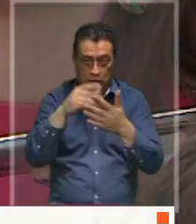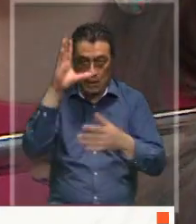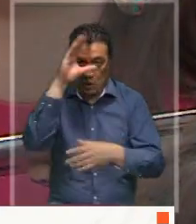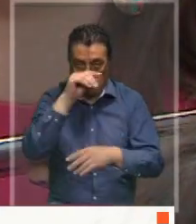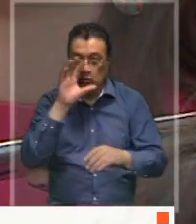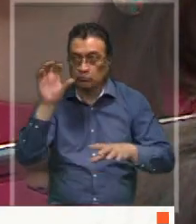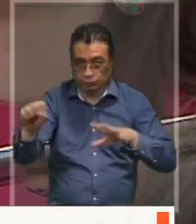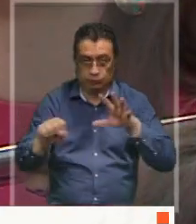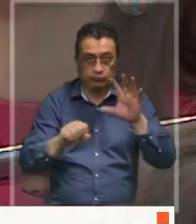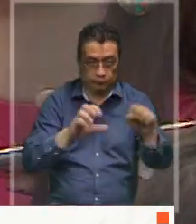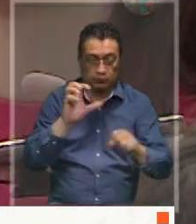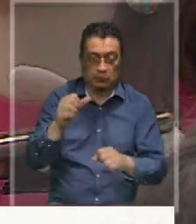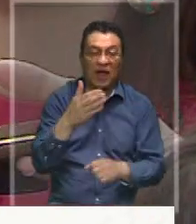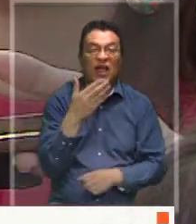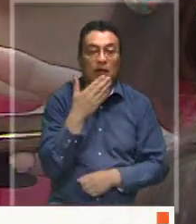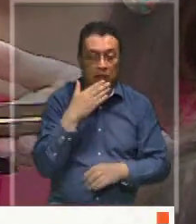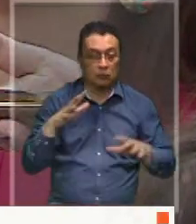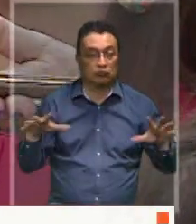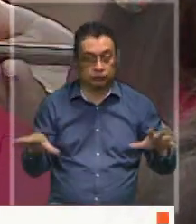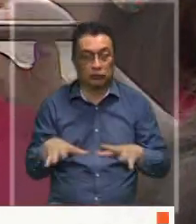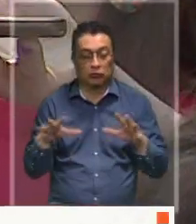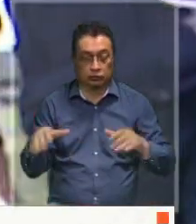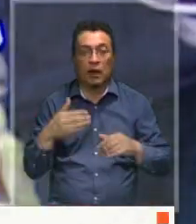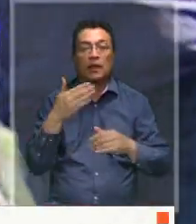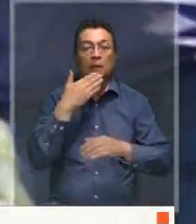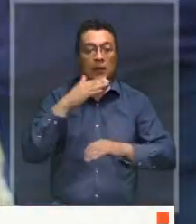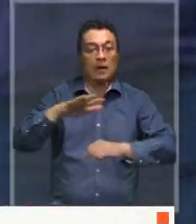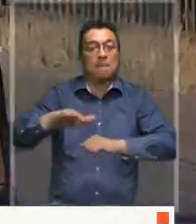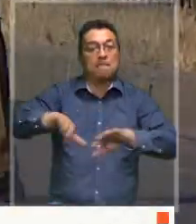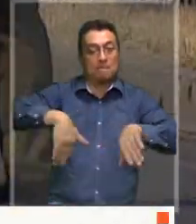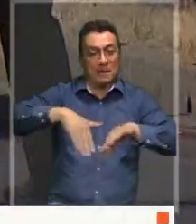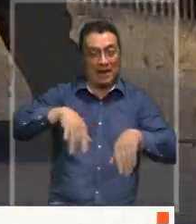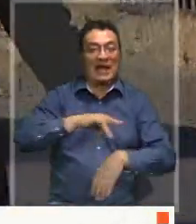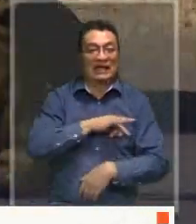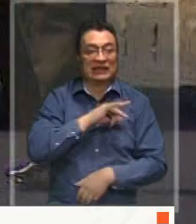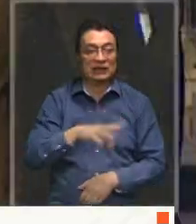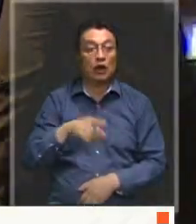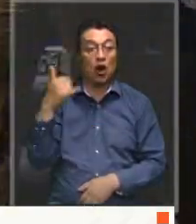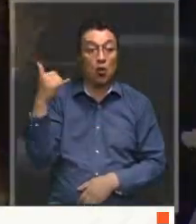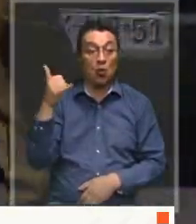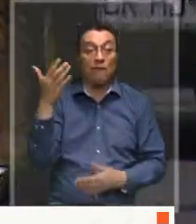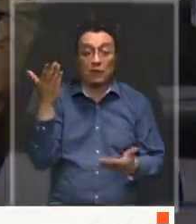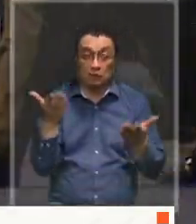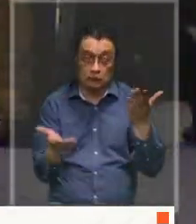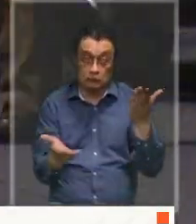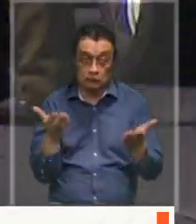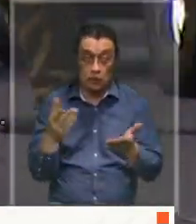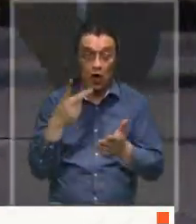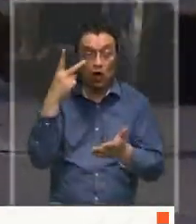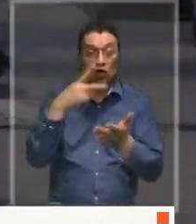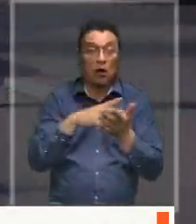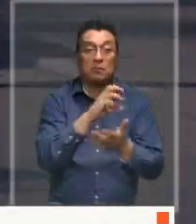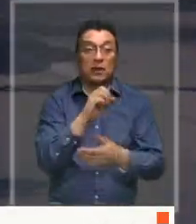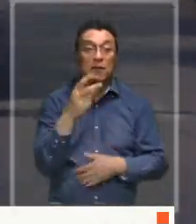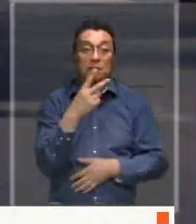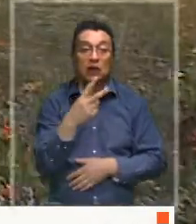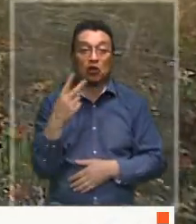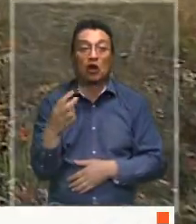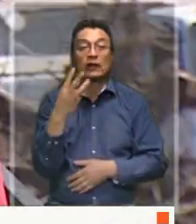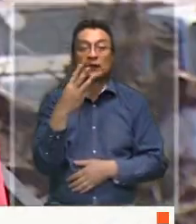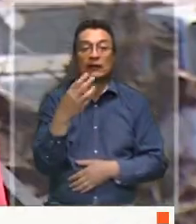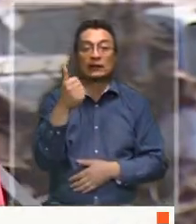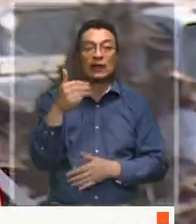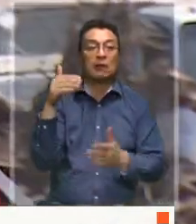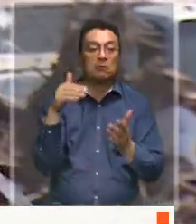nocturnos, y poder hacer también este tipo de esfuerzo en los balnearios del país. Este jueves hubo balance. Durante 2022 se hicieron